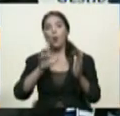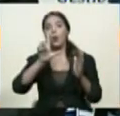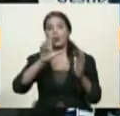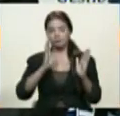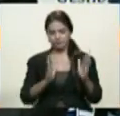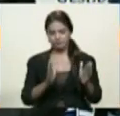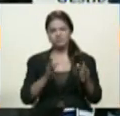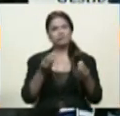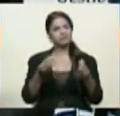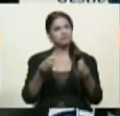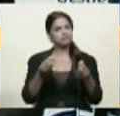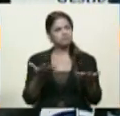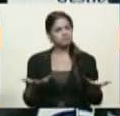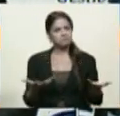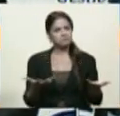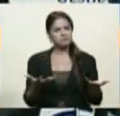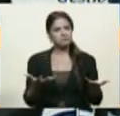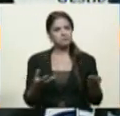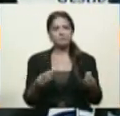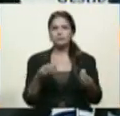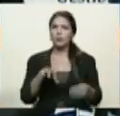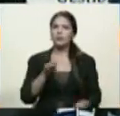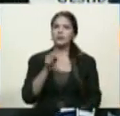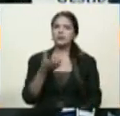como puede ser entendible